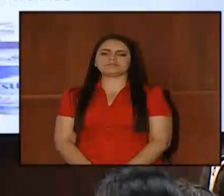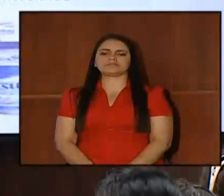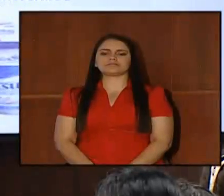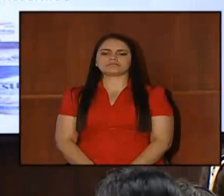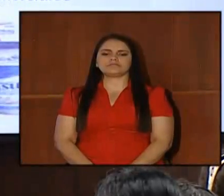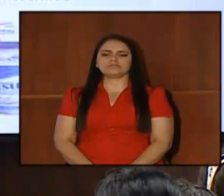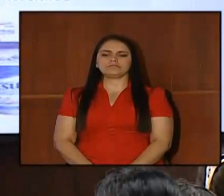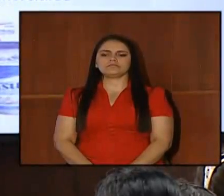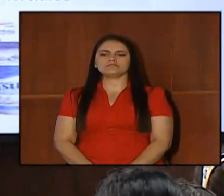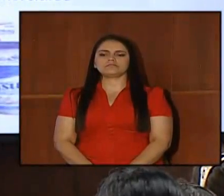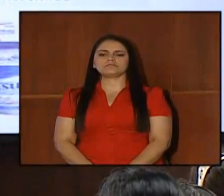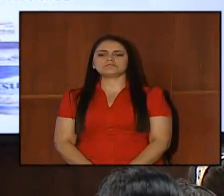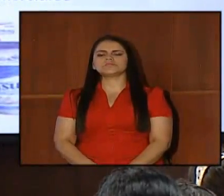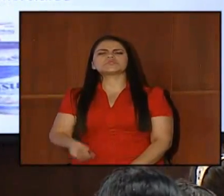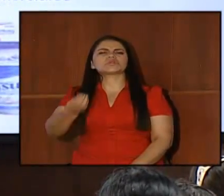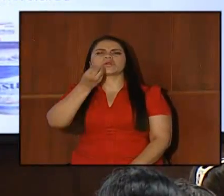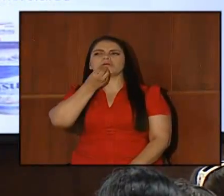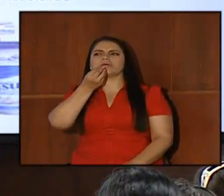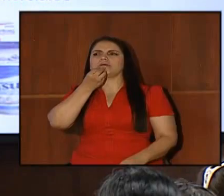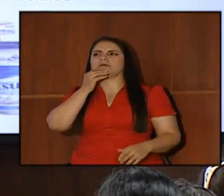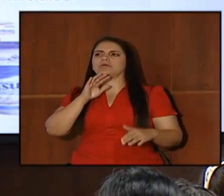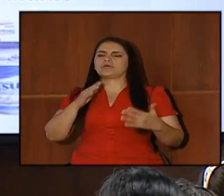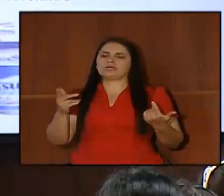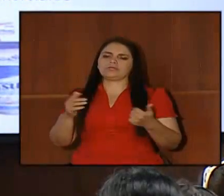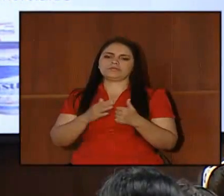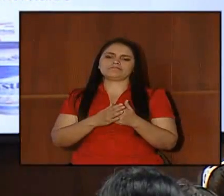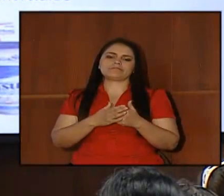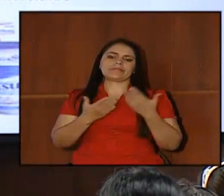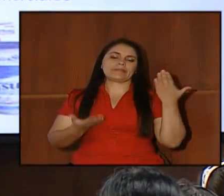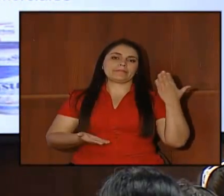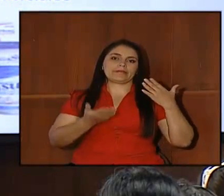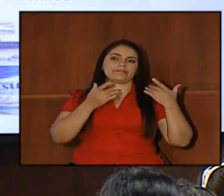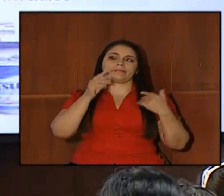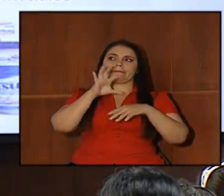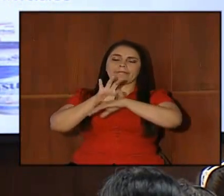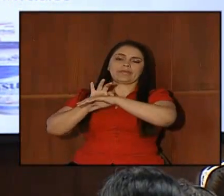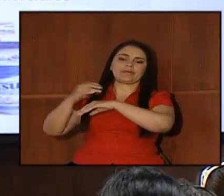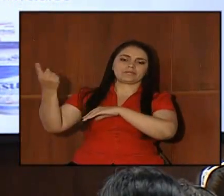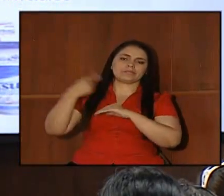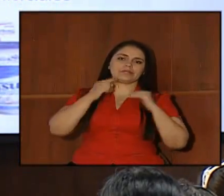¿Cómo alimentamos los pacientes? Según orden médica.